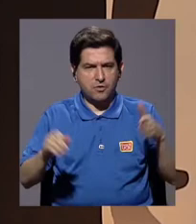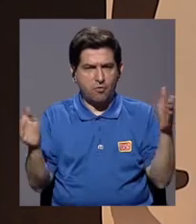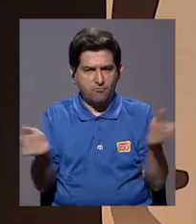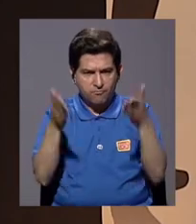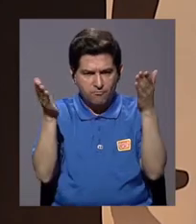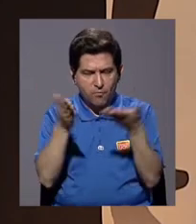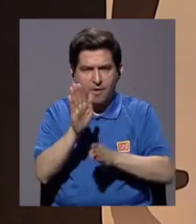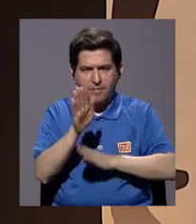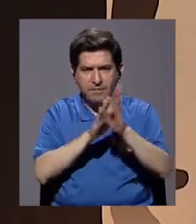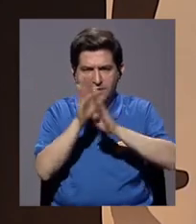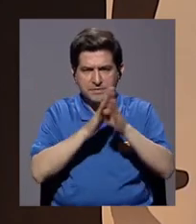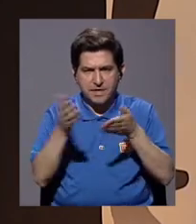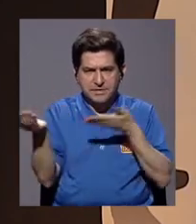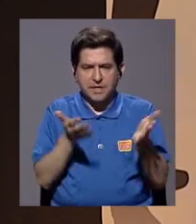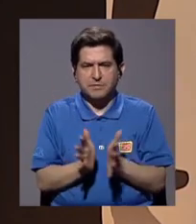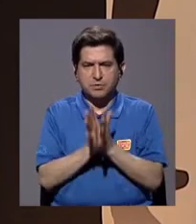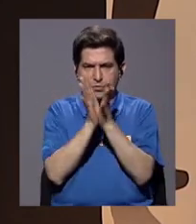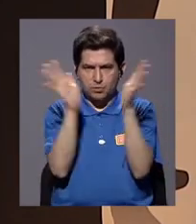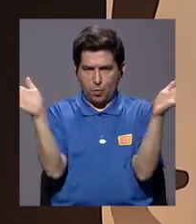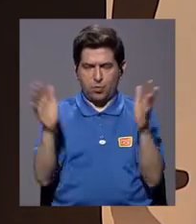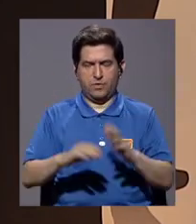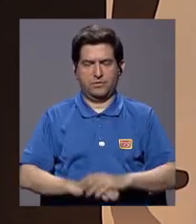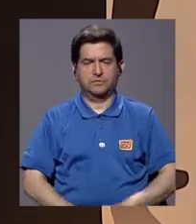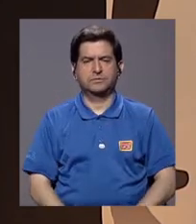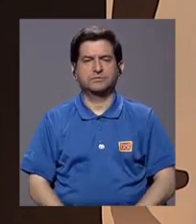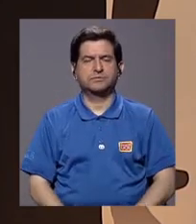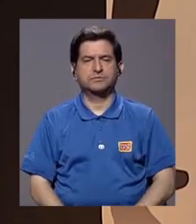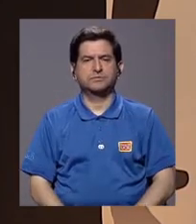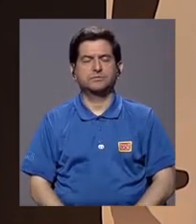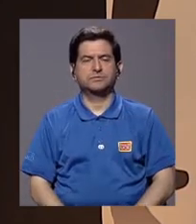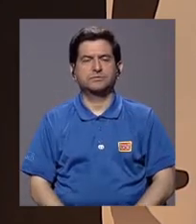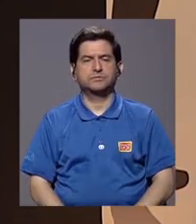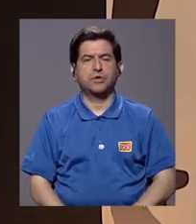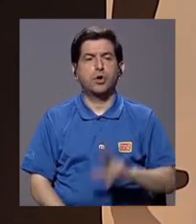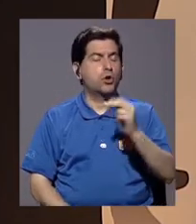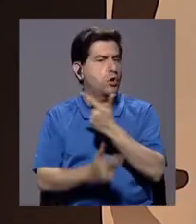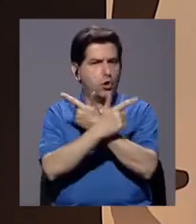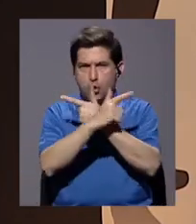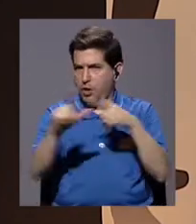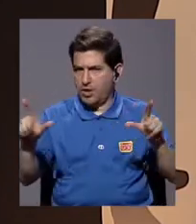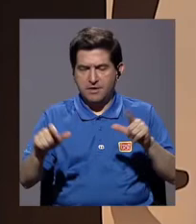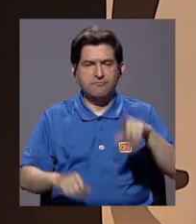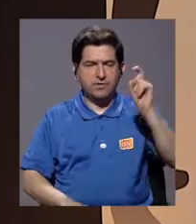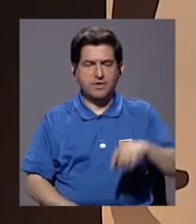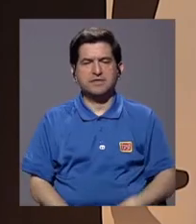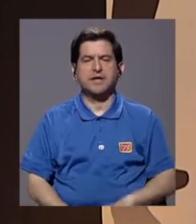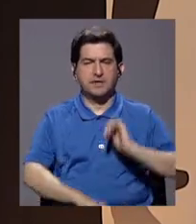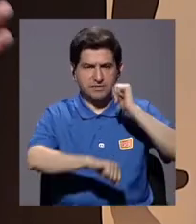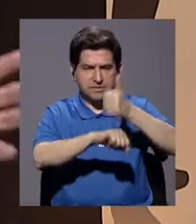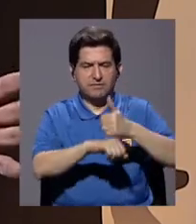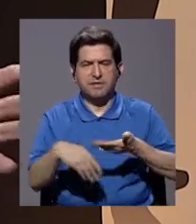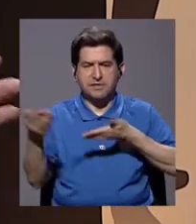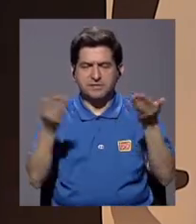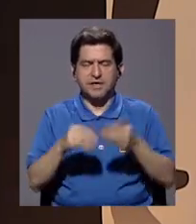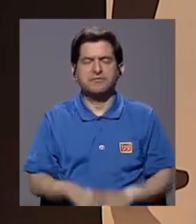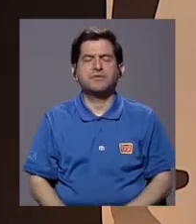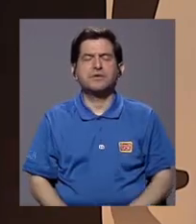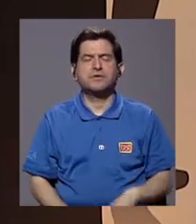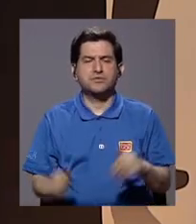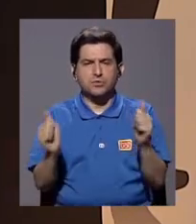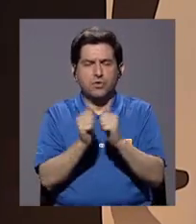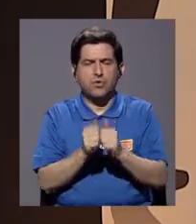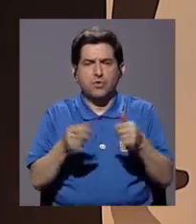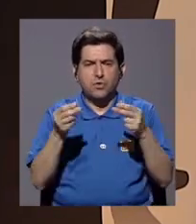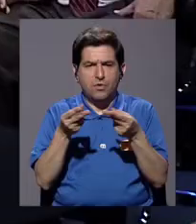entonces fomentar el desarrollo de los servicios públicos, no dejándolo a la libre, sino definiendo un servicio al costo más